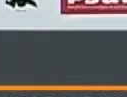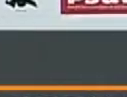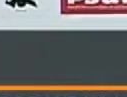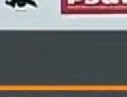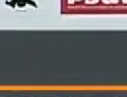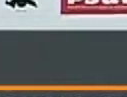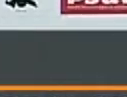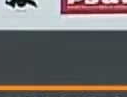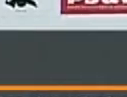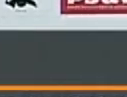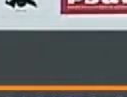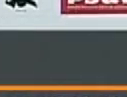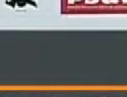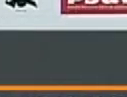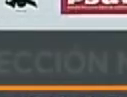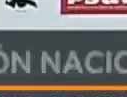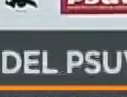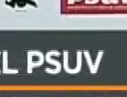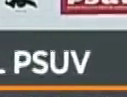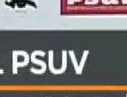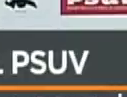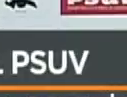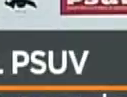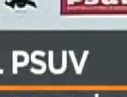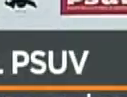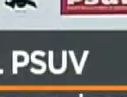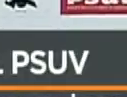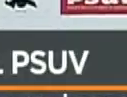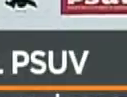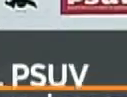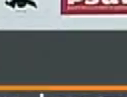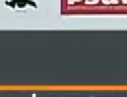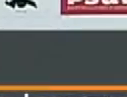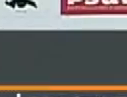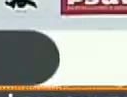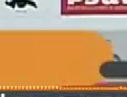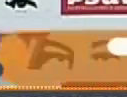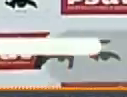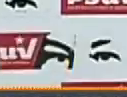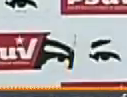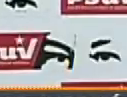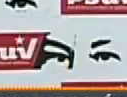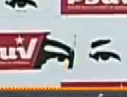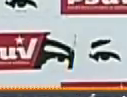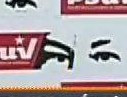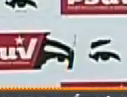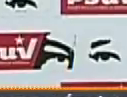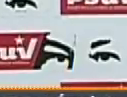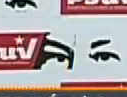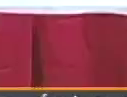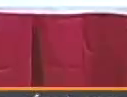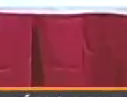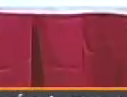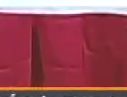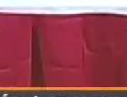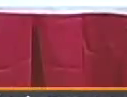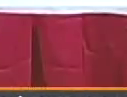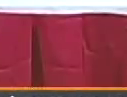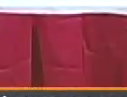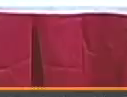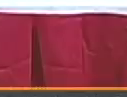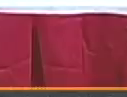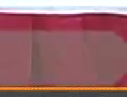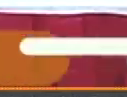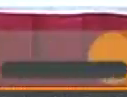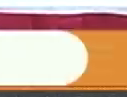acostumbradas reuniones de los días lunes. De inmediato vamos a escuchar palabras de su primer vicepresidente, Diosdado Cabello.